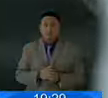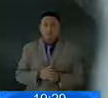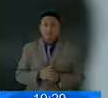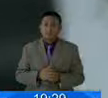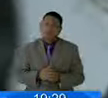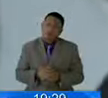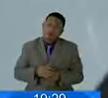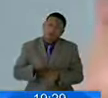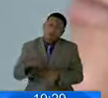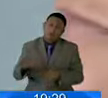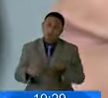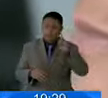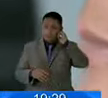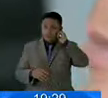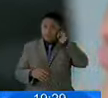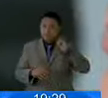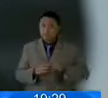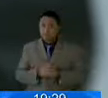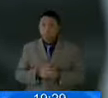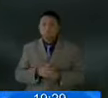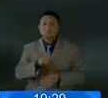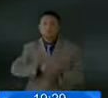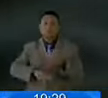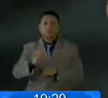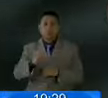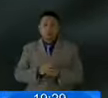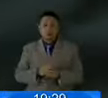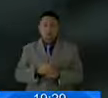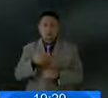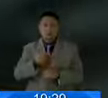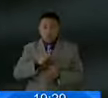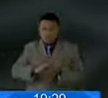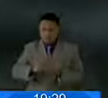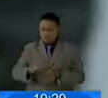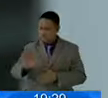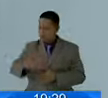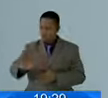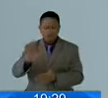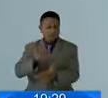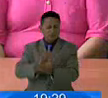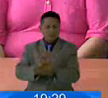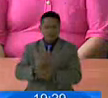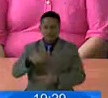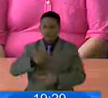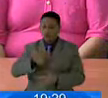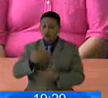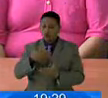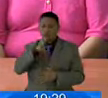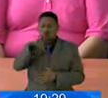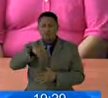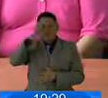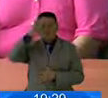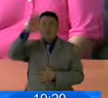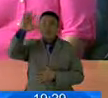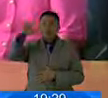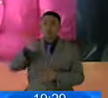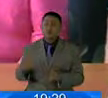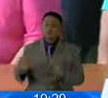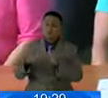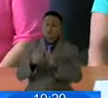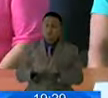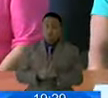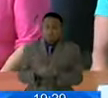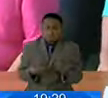ahí. Doña Marta escuchó de los labios de su hijo que no tiene nada que perdonar y que siempre soñó con ese momento, pero como no tenía ninguna pista